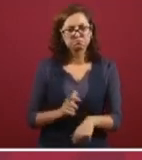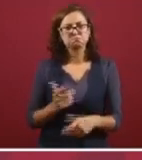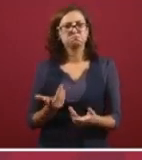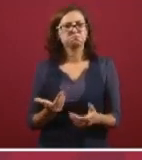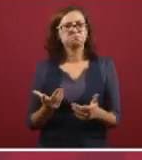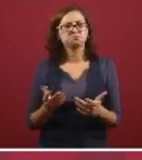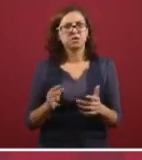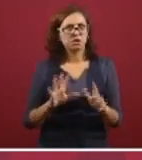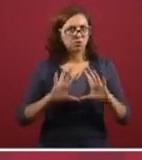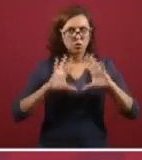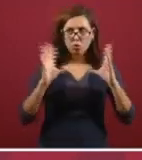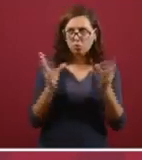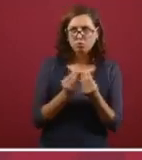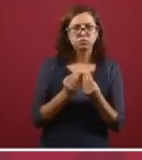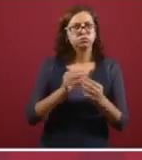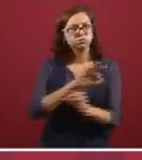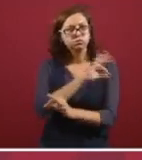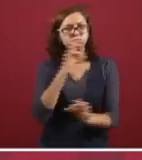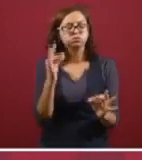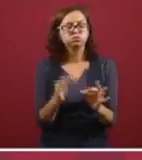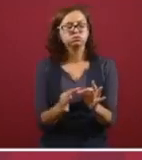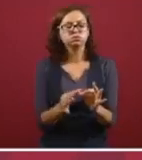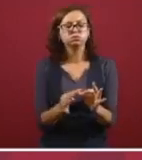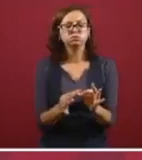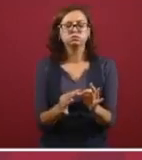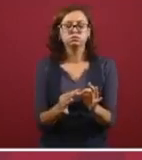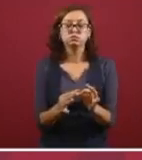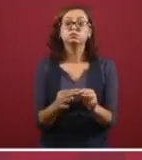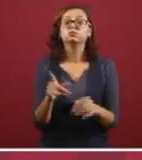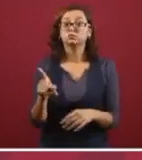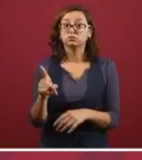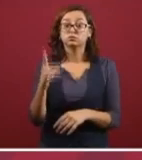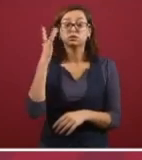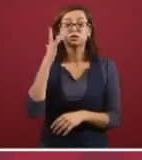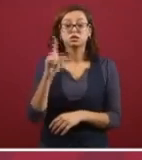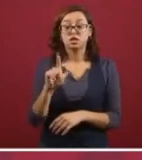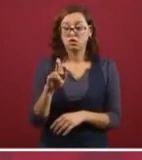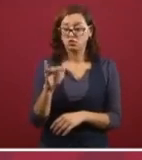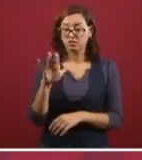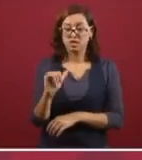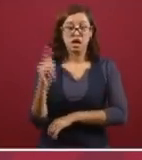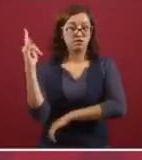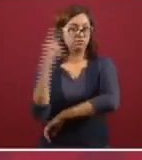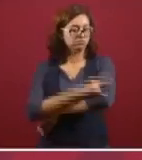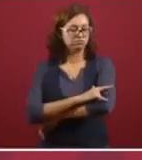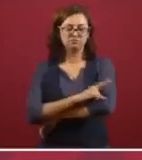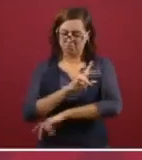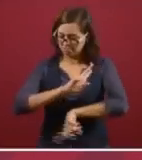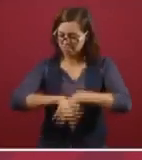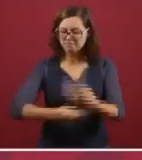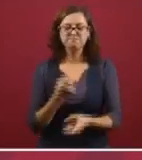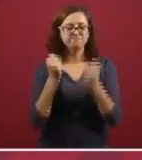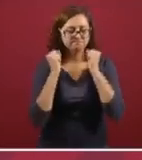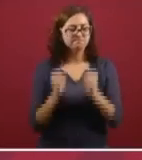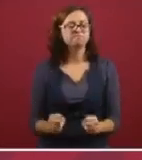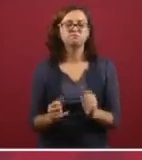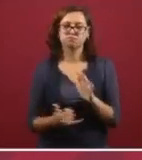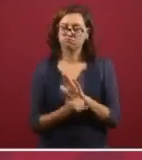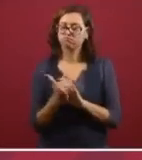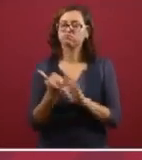hasta que concluya uno de los juicios de amparo. Santa Lucía va. O sea, es